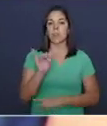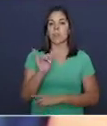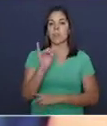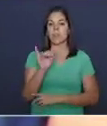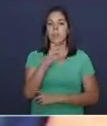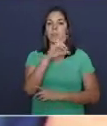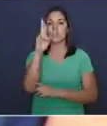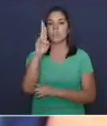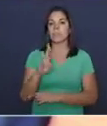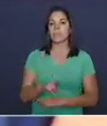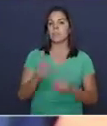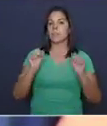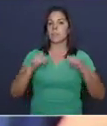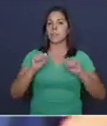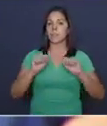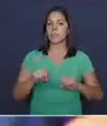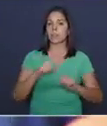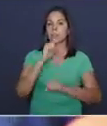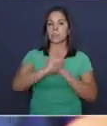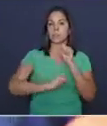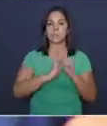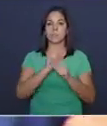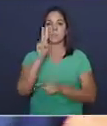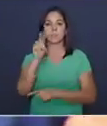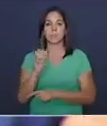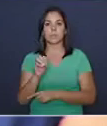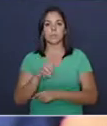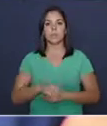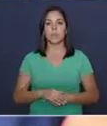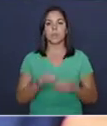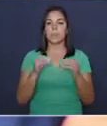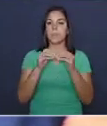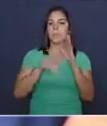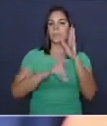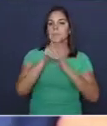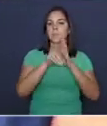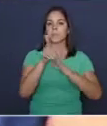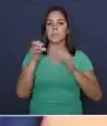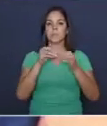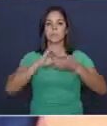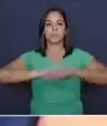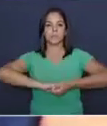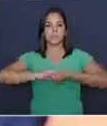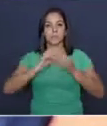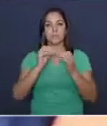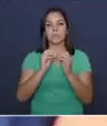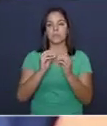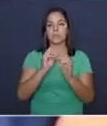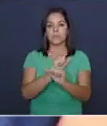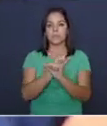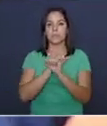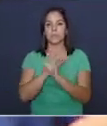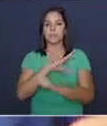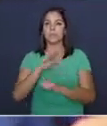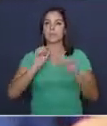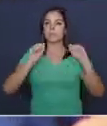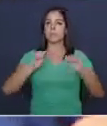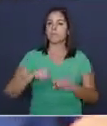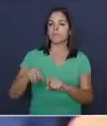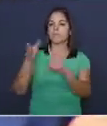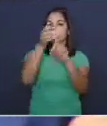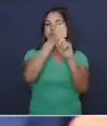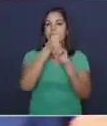la Costa Rica posible del Bicentenario. Más desarrollada, más solidaria, más segura, y